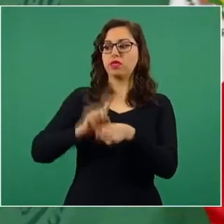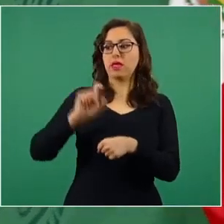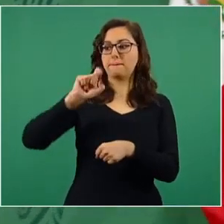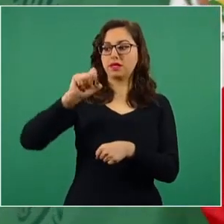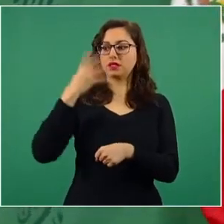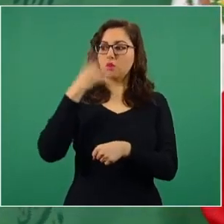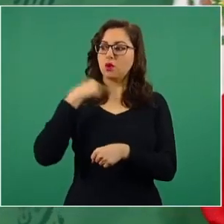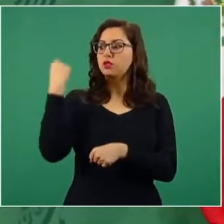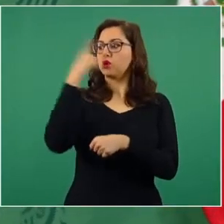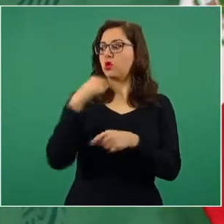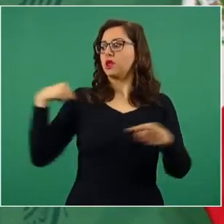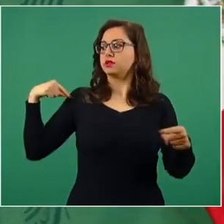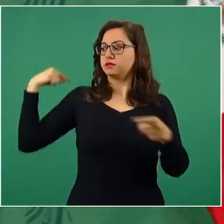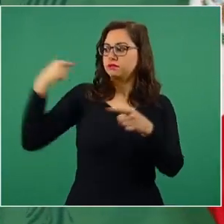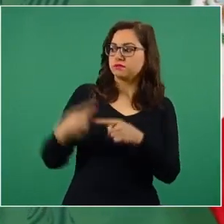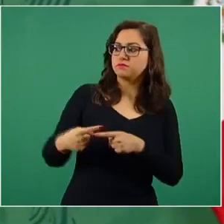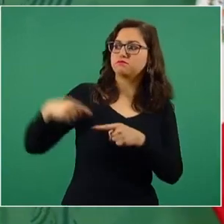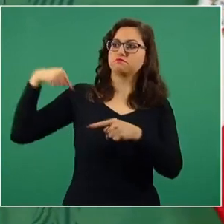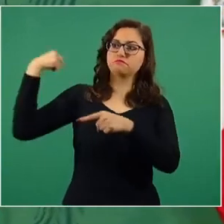país.